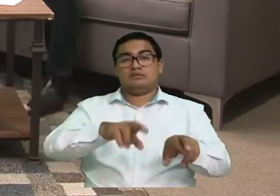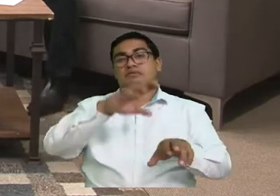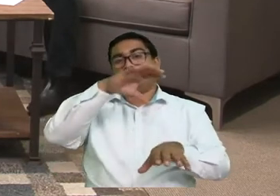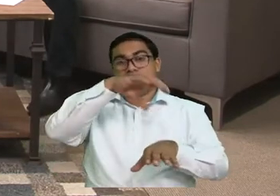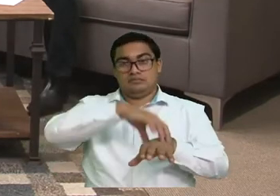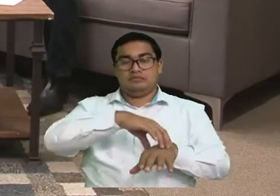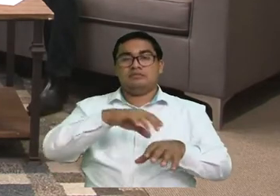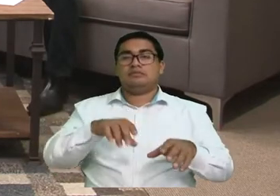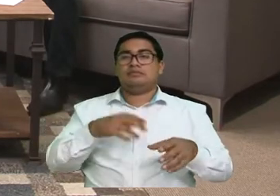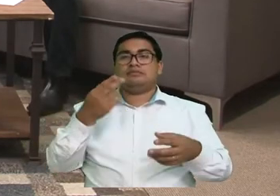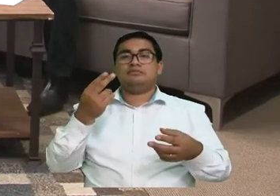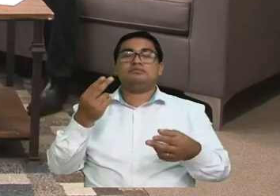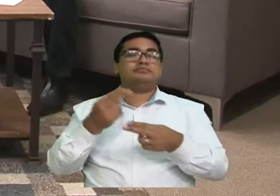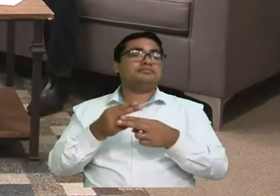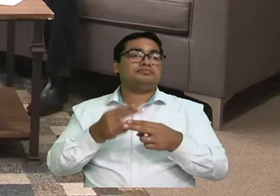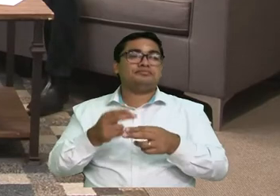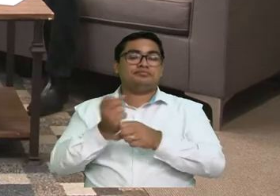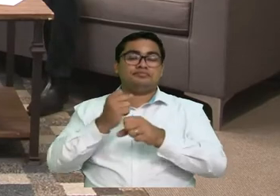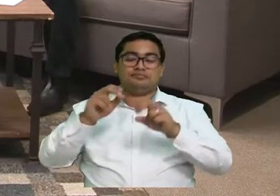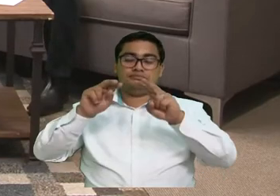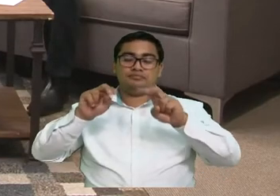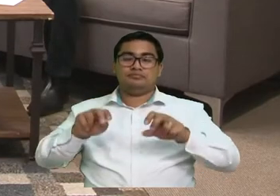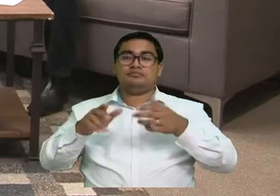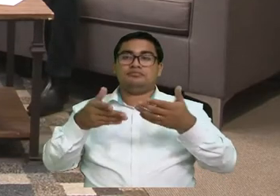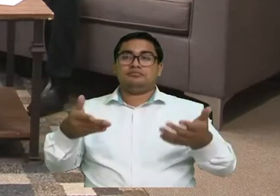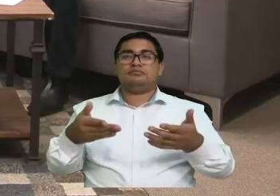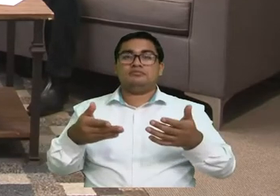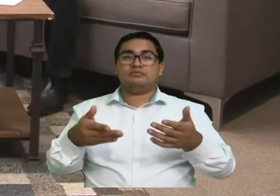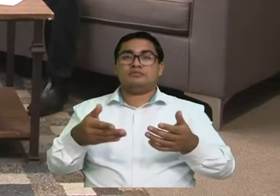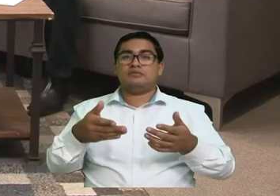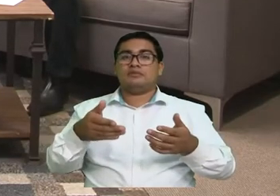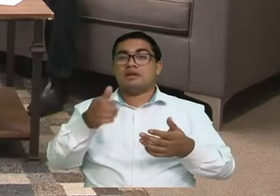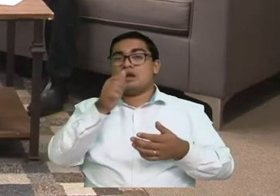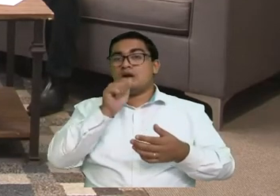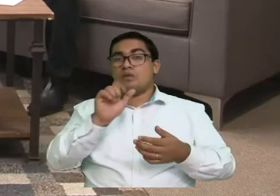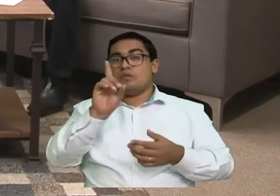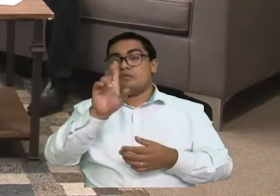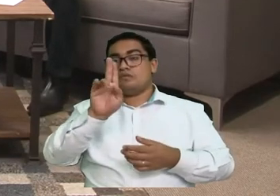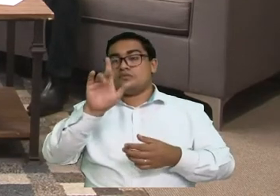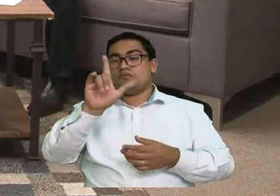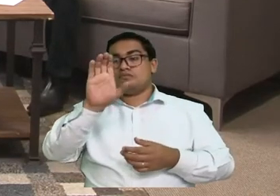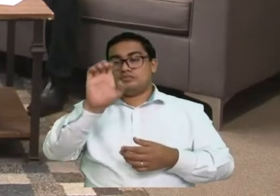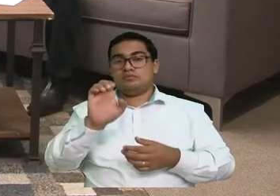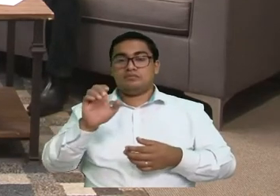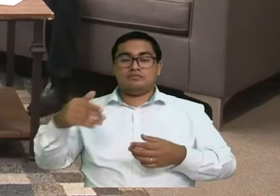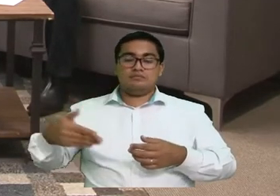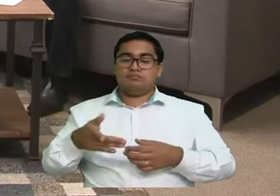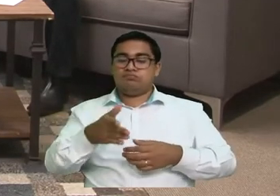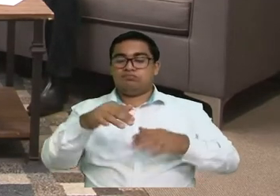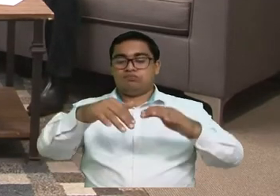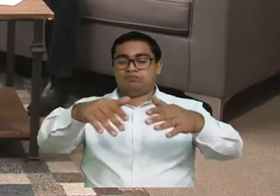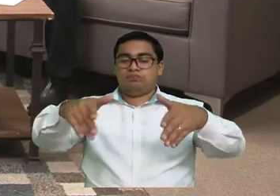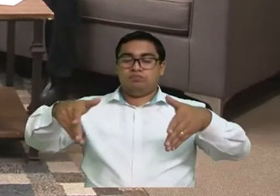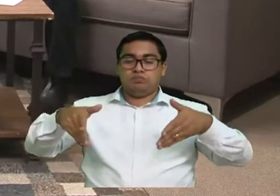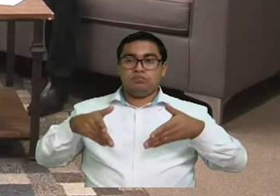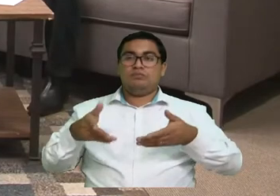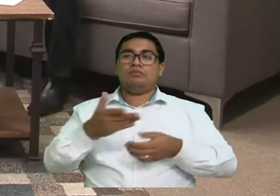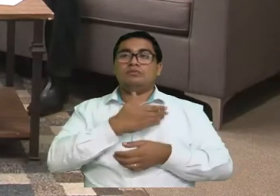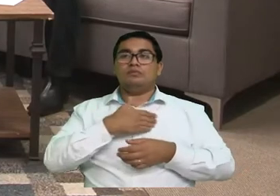laboratorio para la producción de peces de agua dulce, ¿verdad? Nosotros necesitamos mejorar la